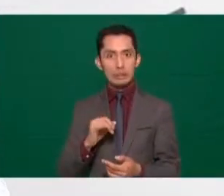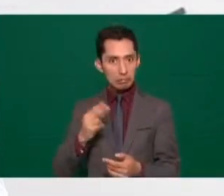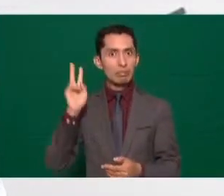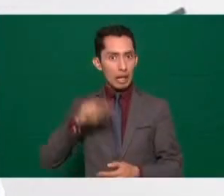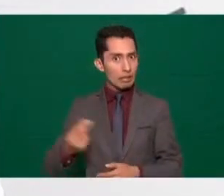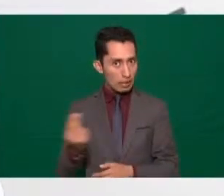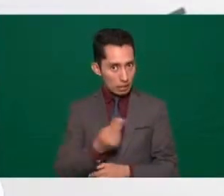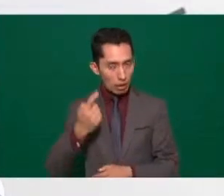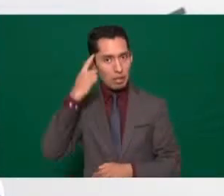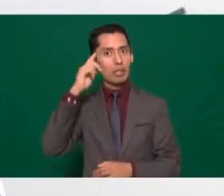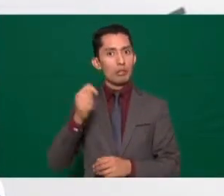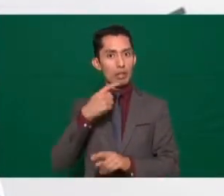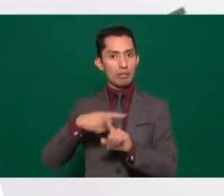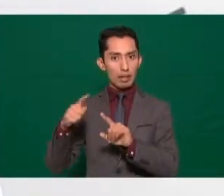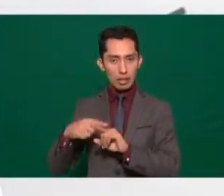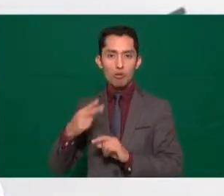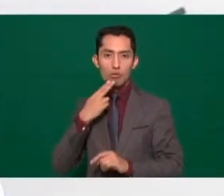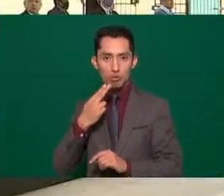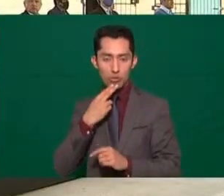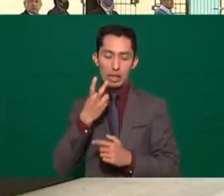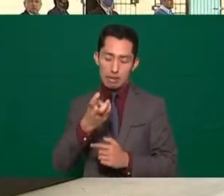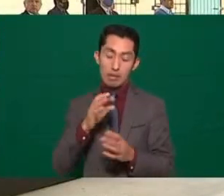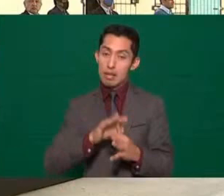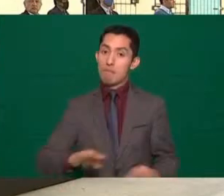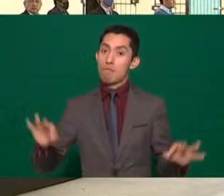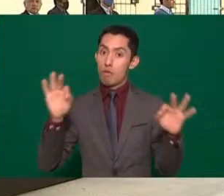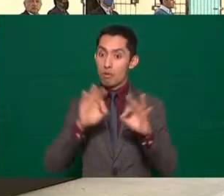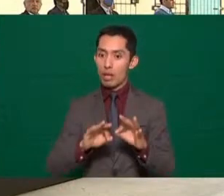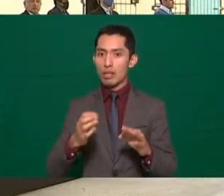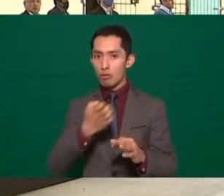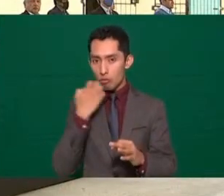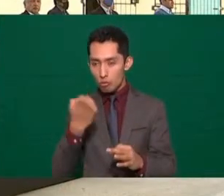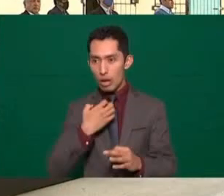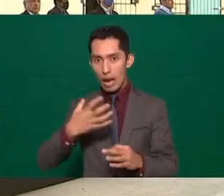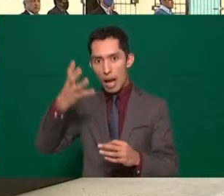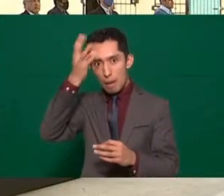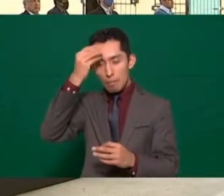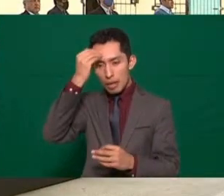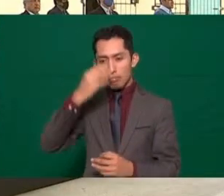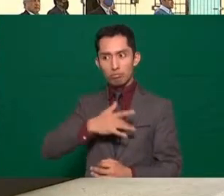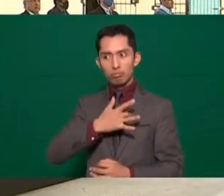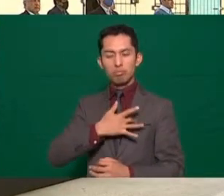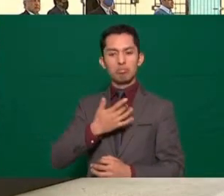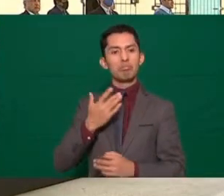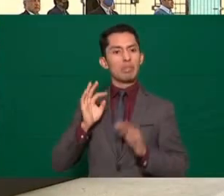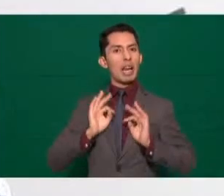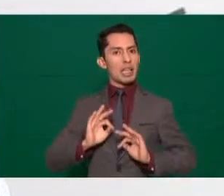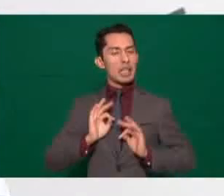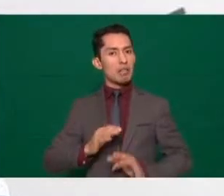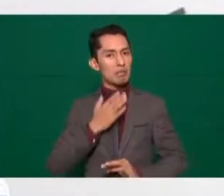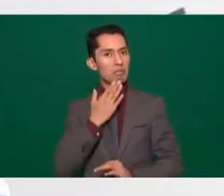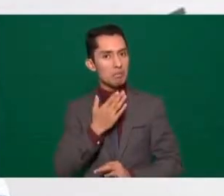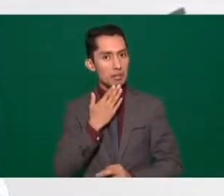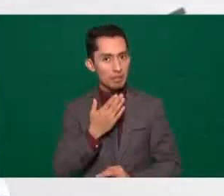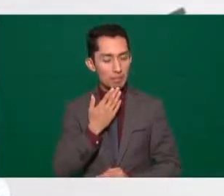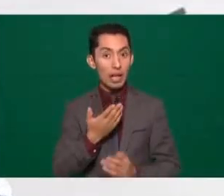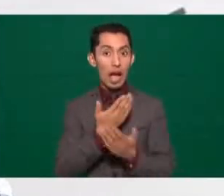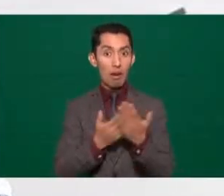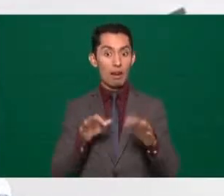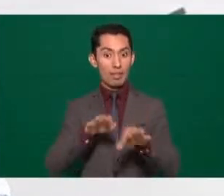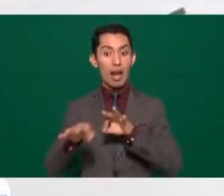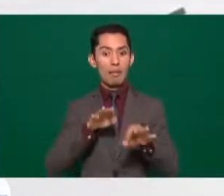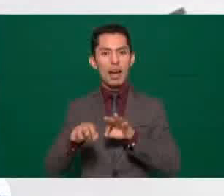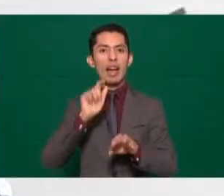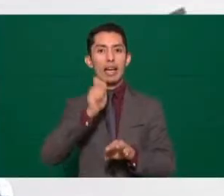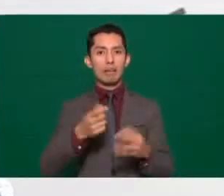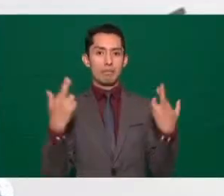inteligencia colectiva, destacando la importancia de la educación emocional. Es decir, hoy esta noble profesión